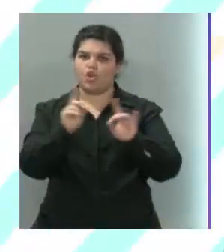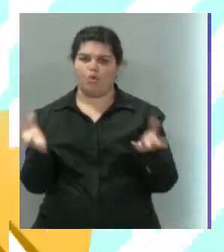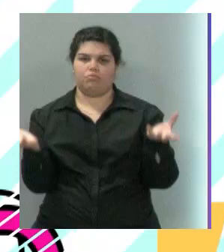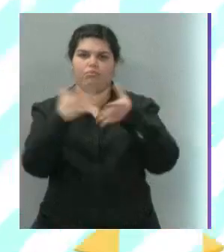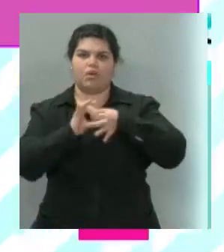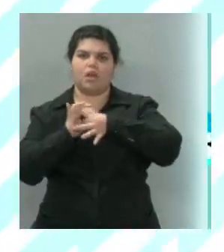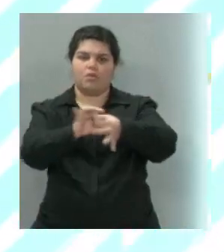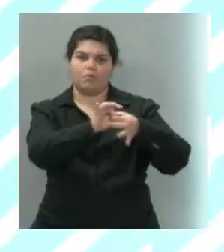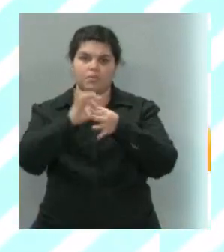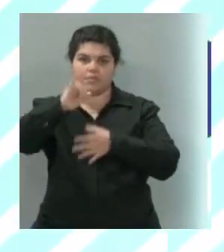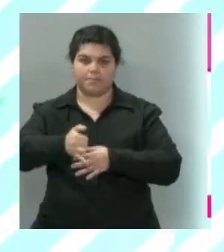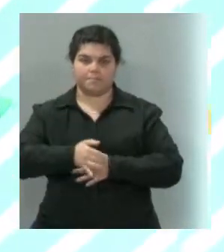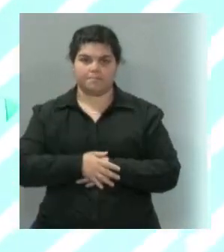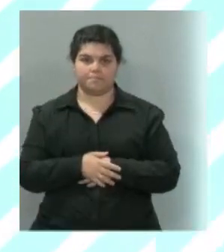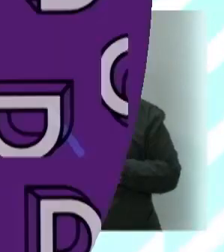entrelazados.